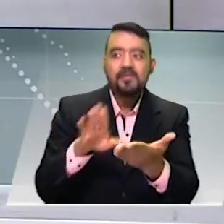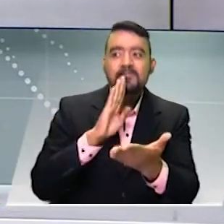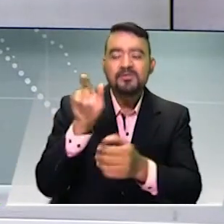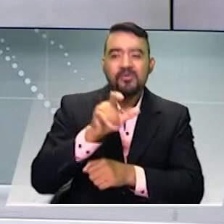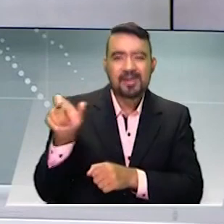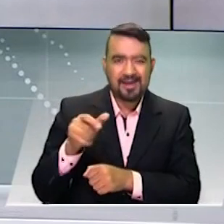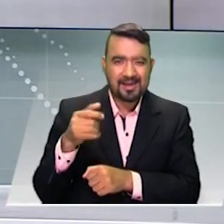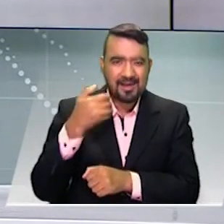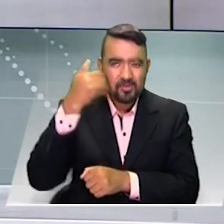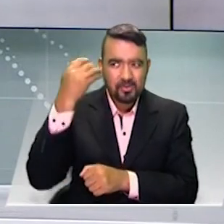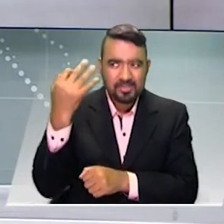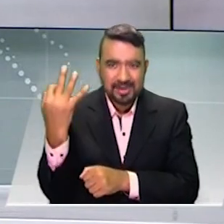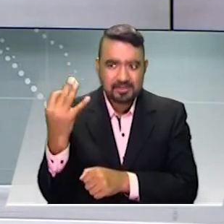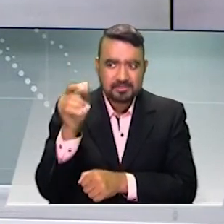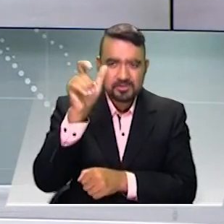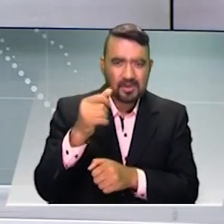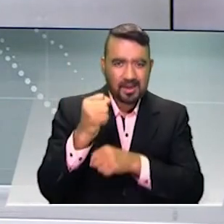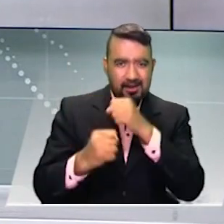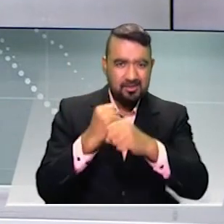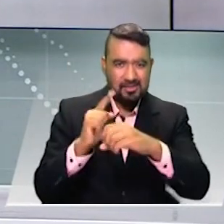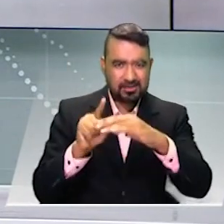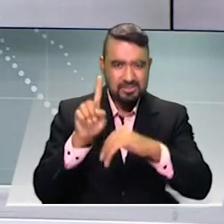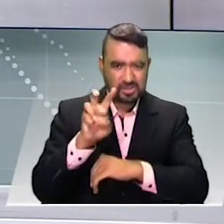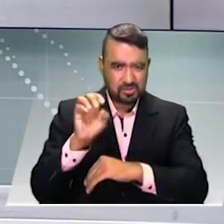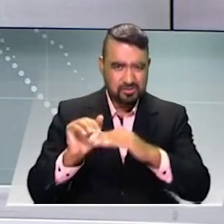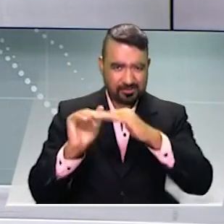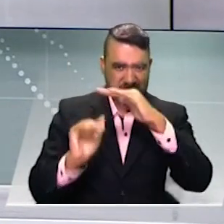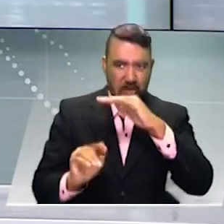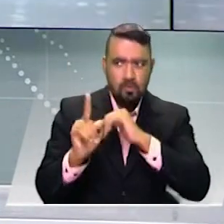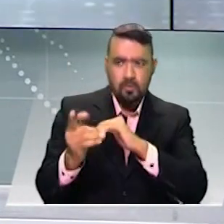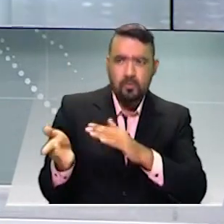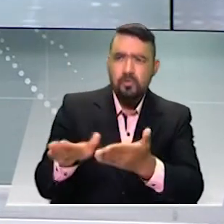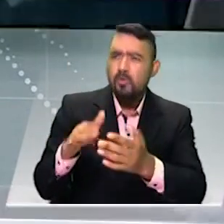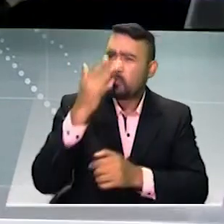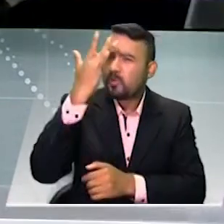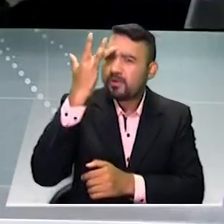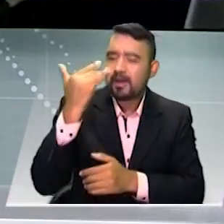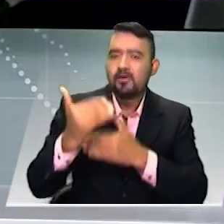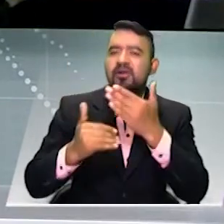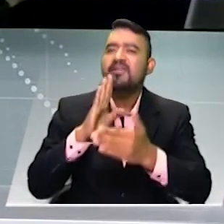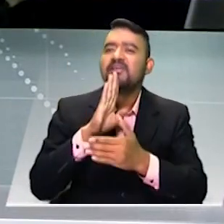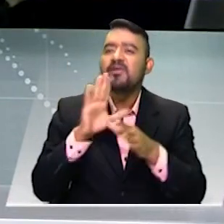director de la DIJÍN, general Fernando Murillo, entregó detalles de la investigación que se adelanta.